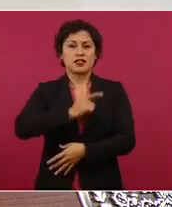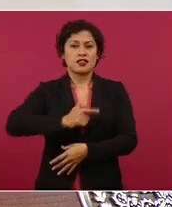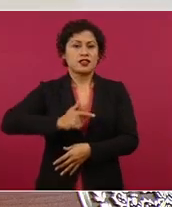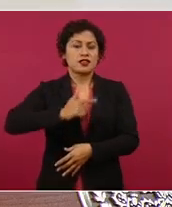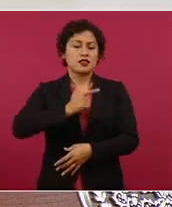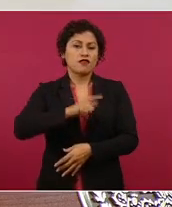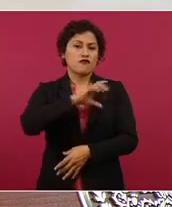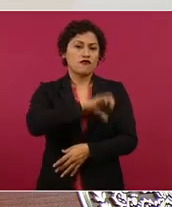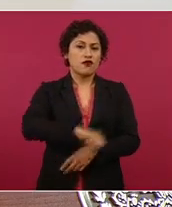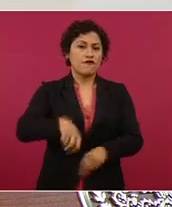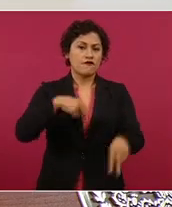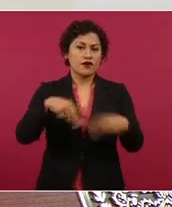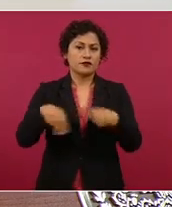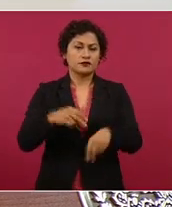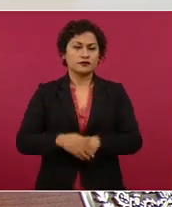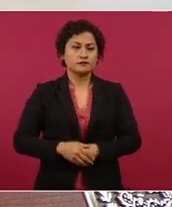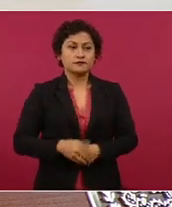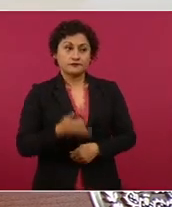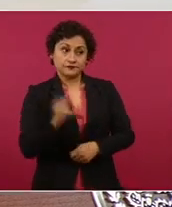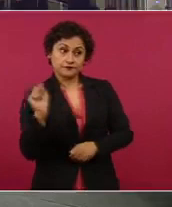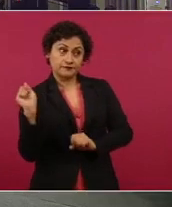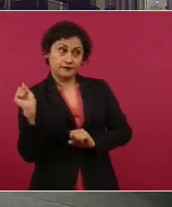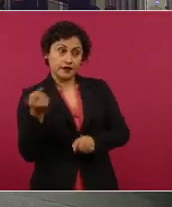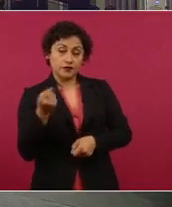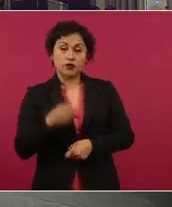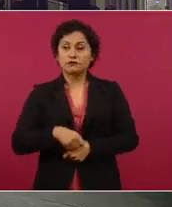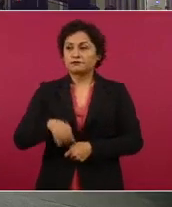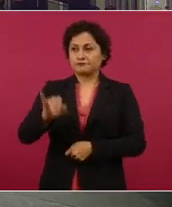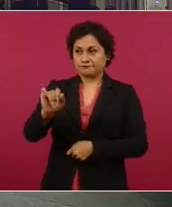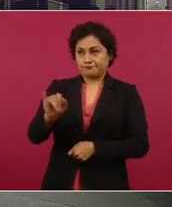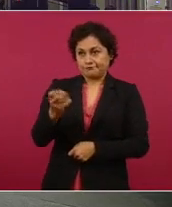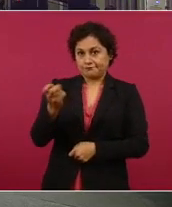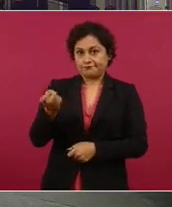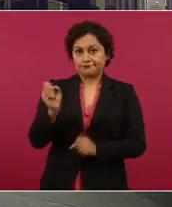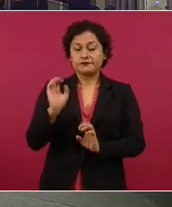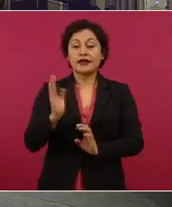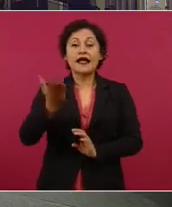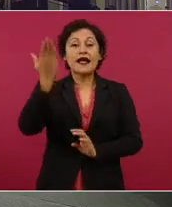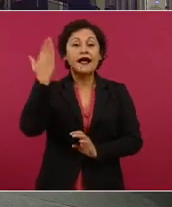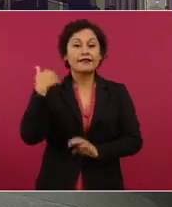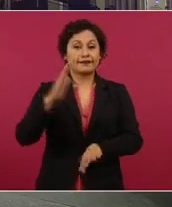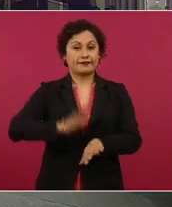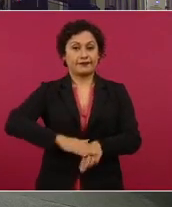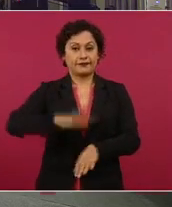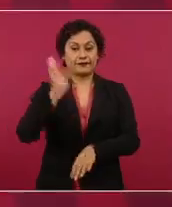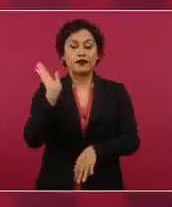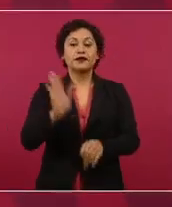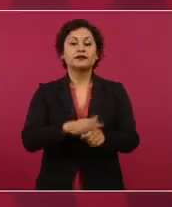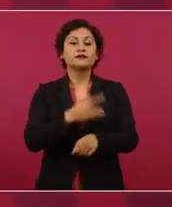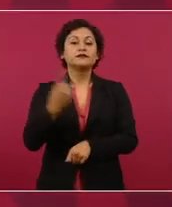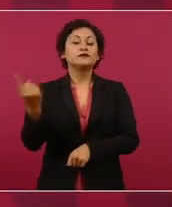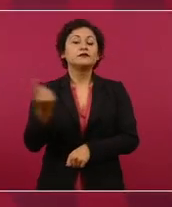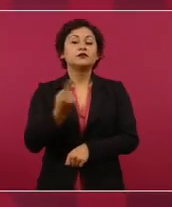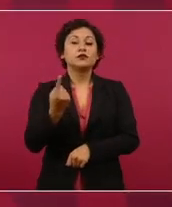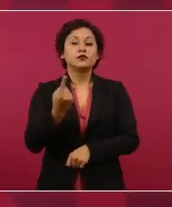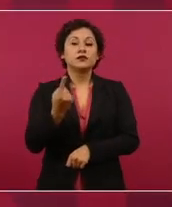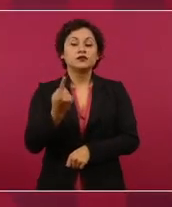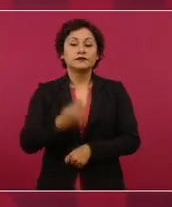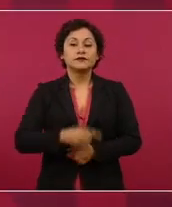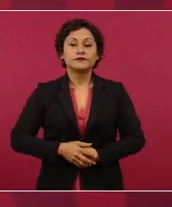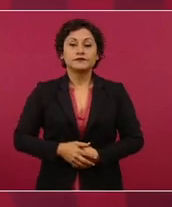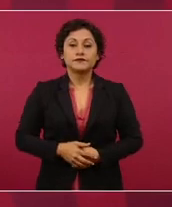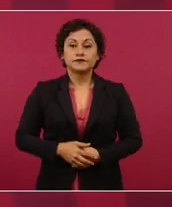béisbol? Y por el béisbol, antes más, porque también